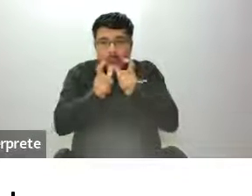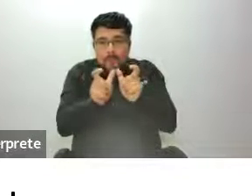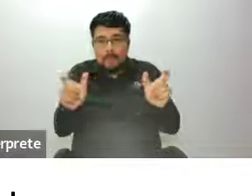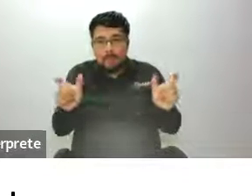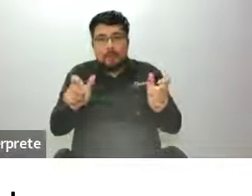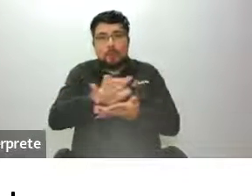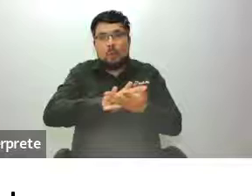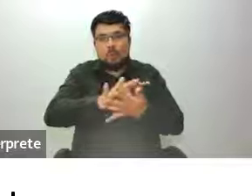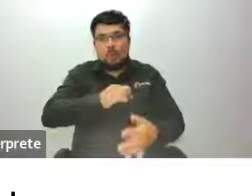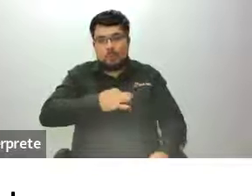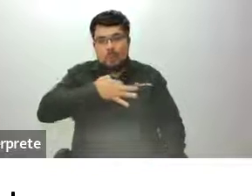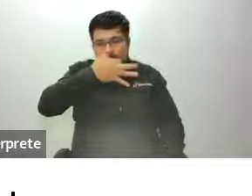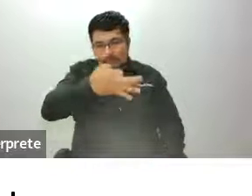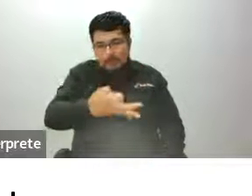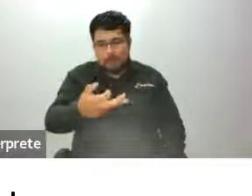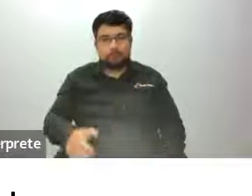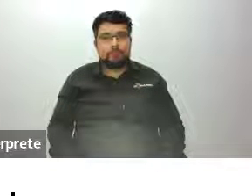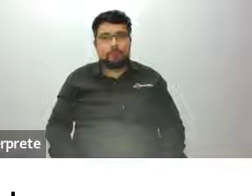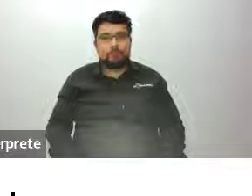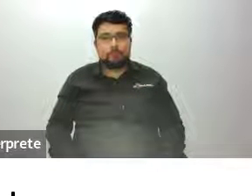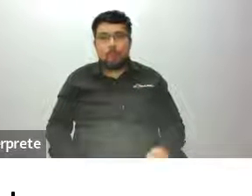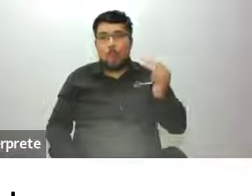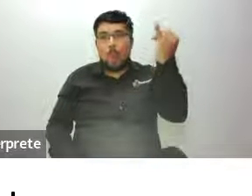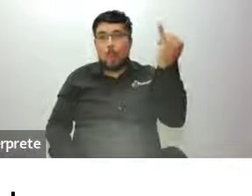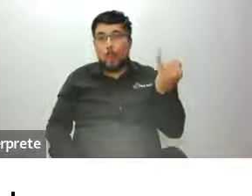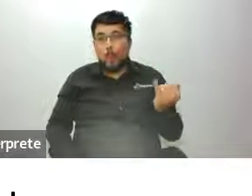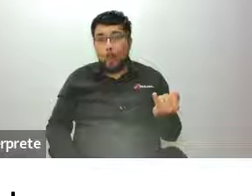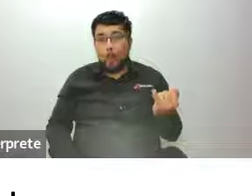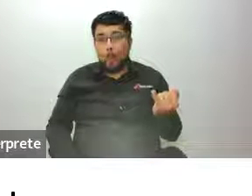si yo digo flaco,